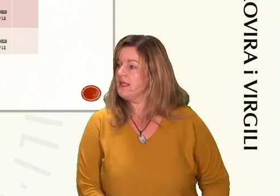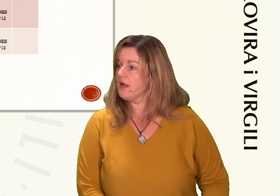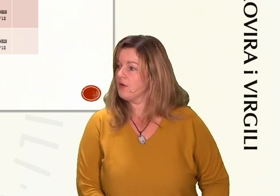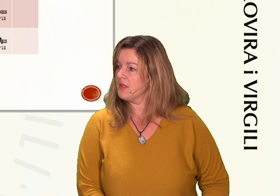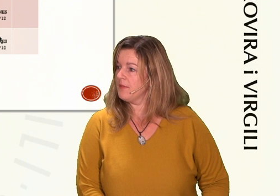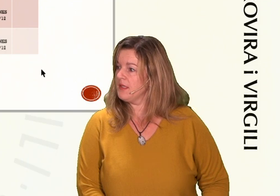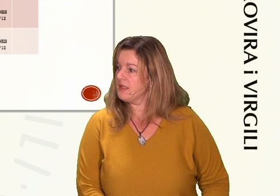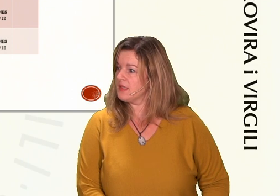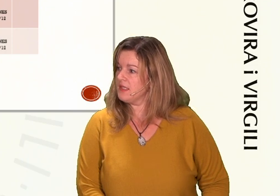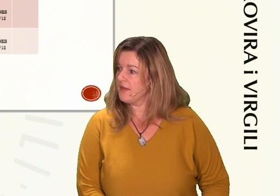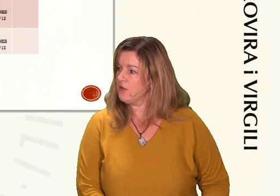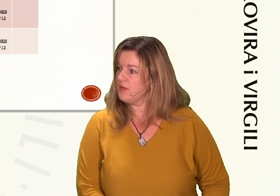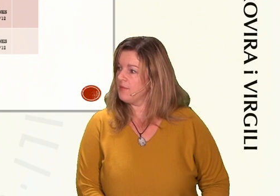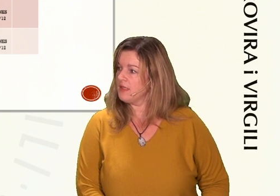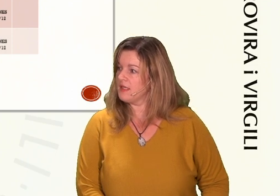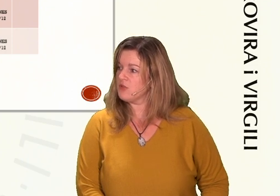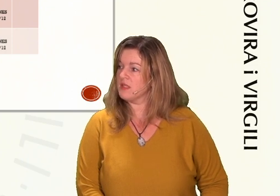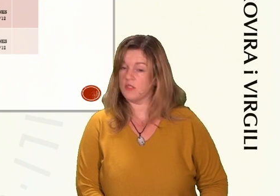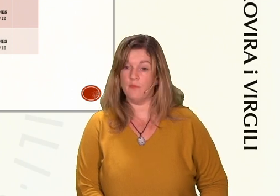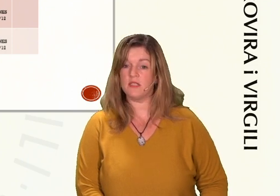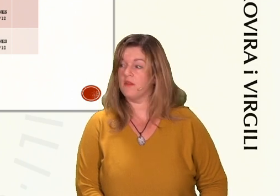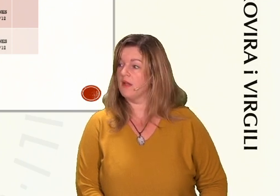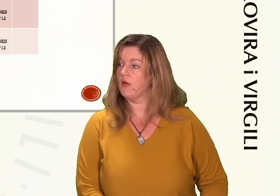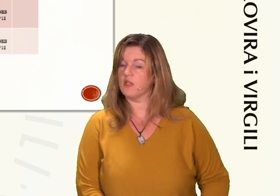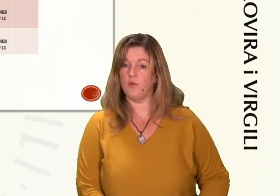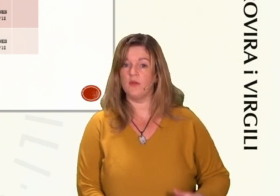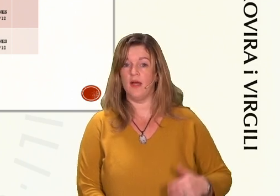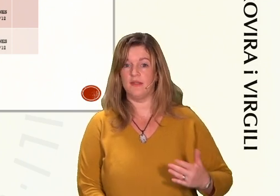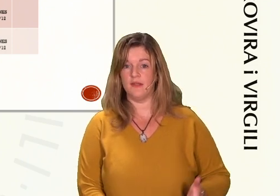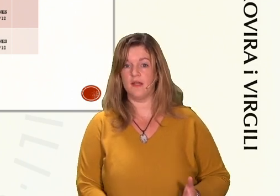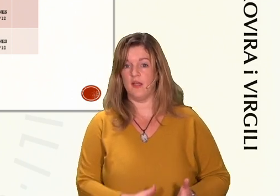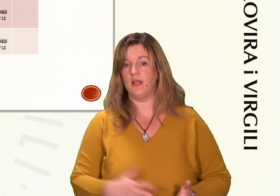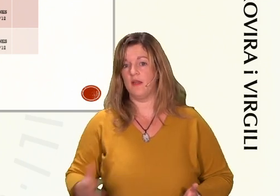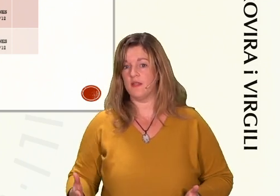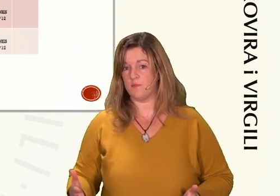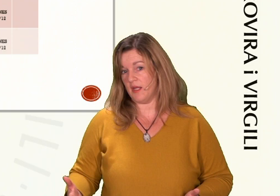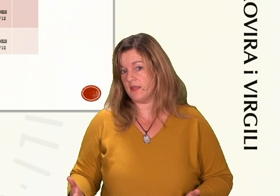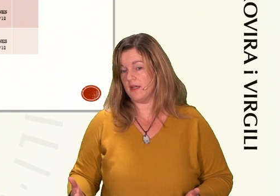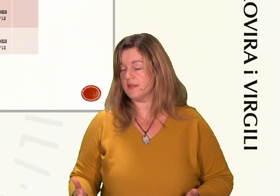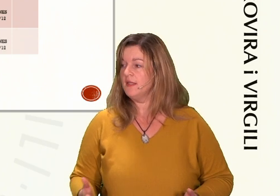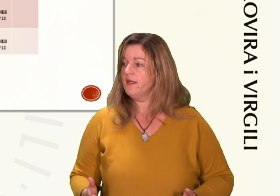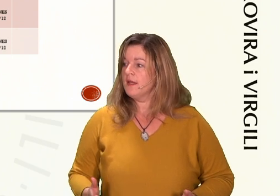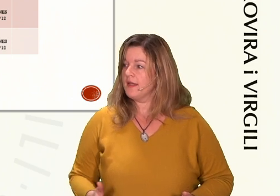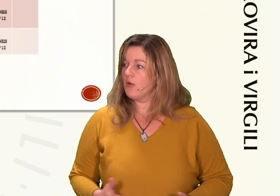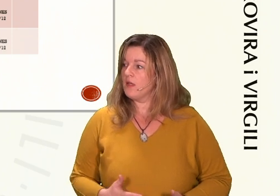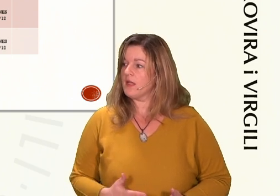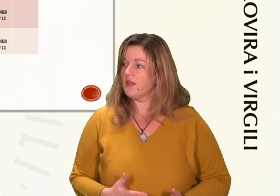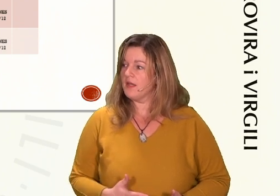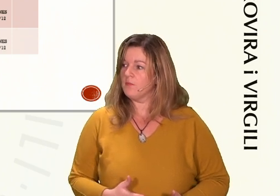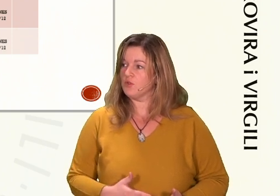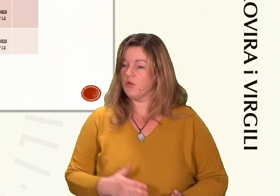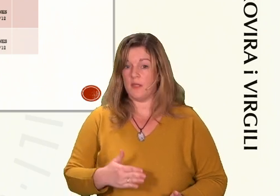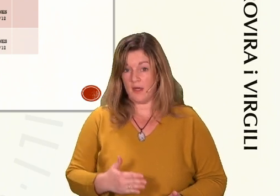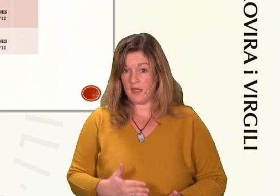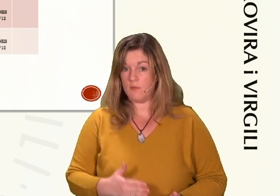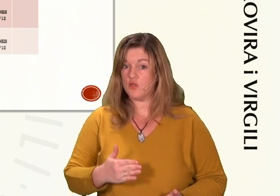el día concretamente 30 de noviembre, tenéis una sesión presencial que corresponde al taller de habilidades prácticas, en el cual